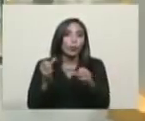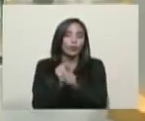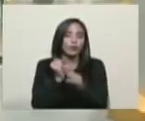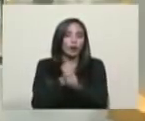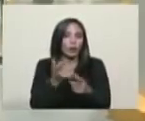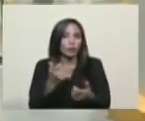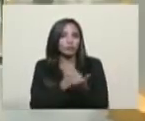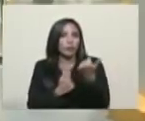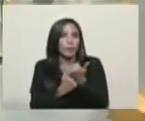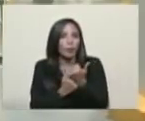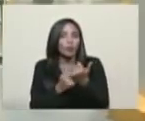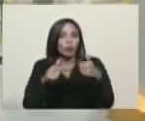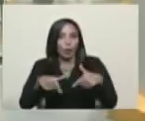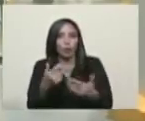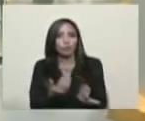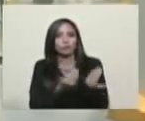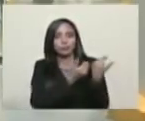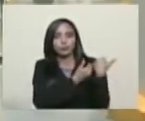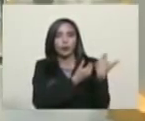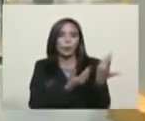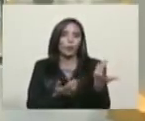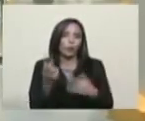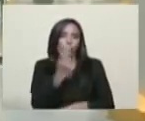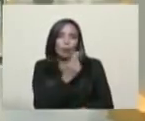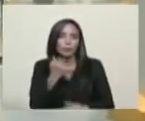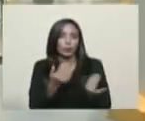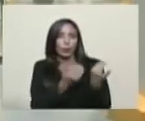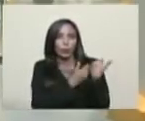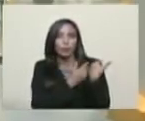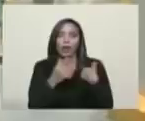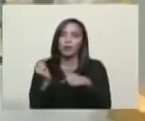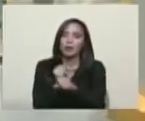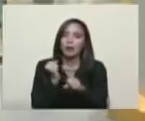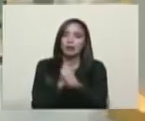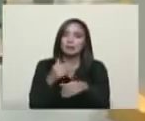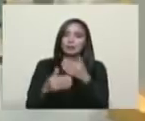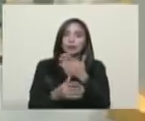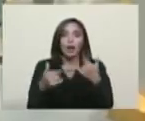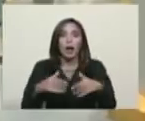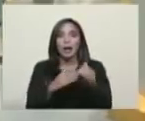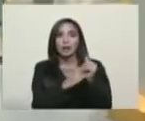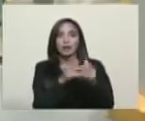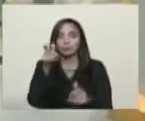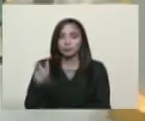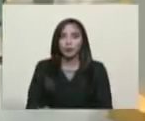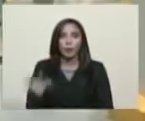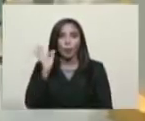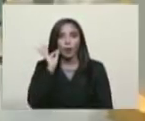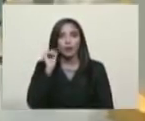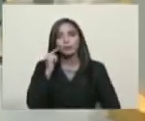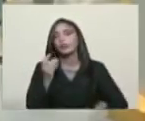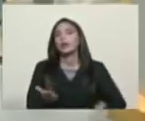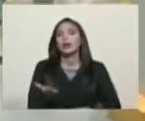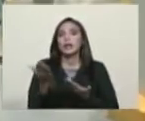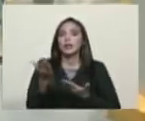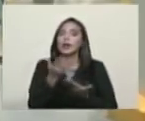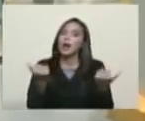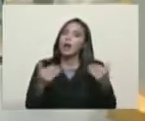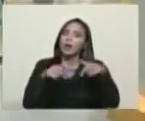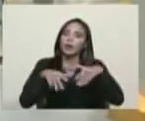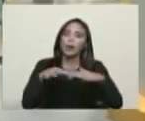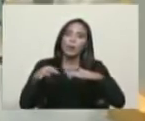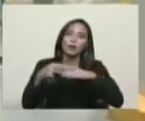trabajadores hoy asume el compromiso de trabajo. Ella es Carmen Pantoja, que desde aquí, desde el